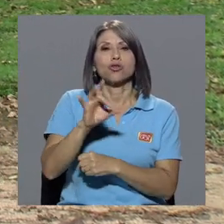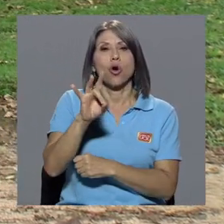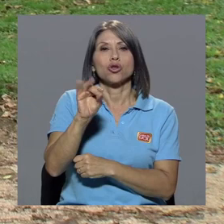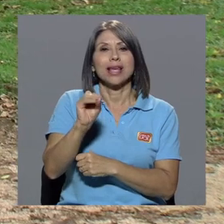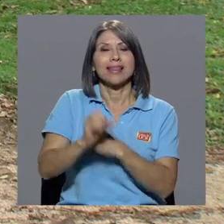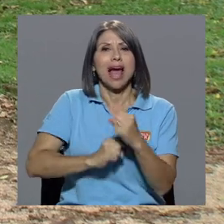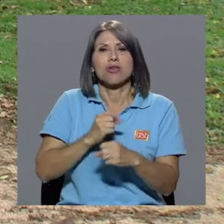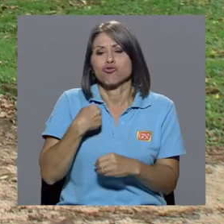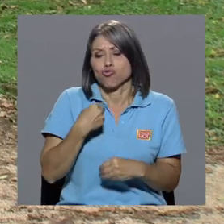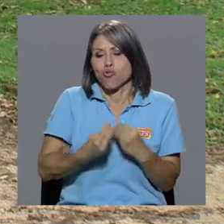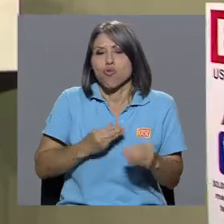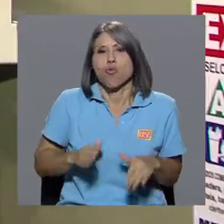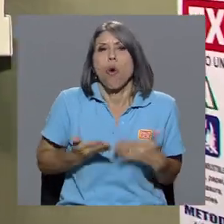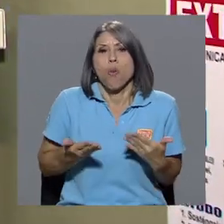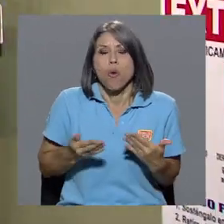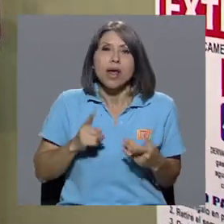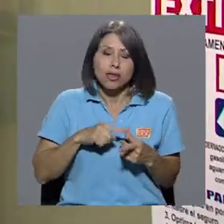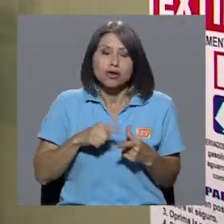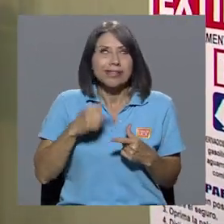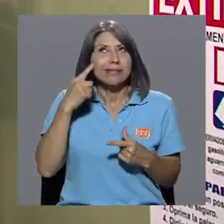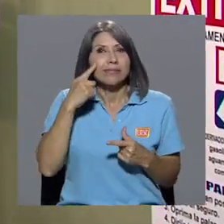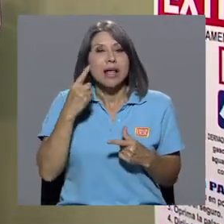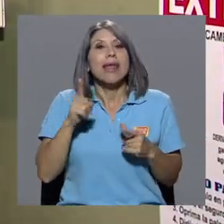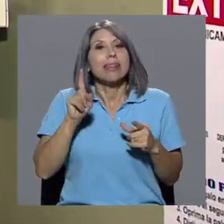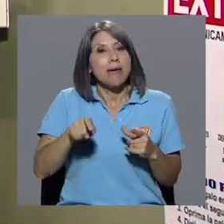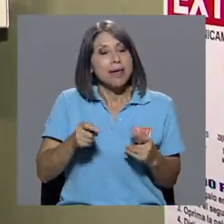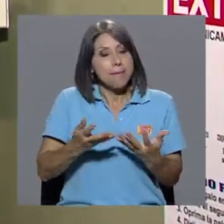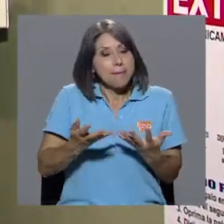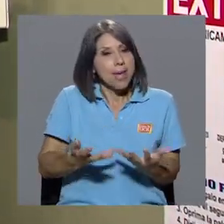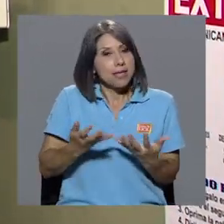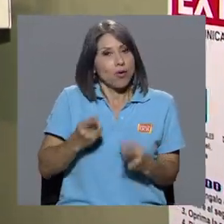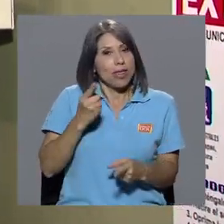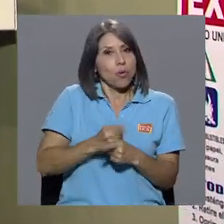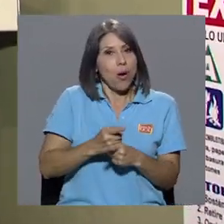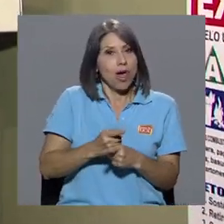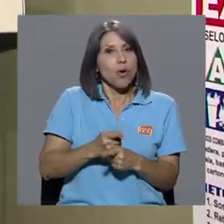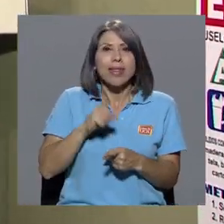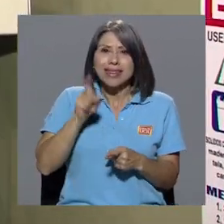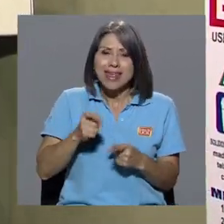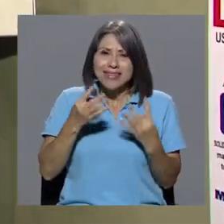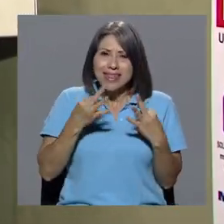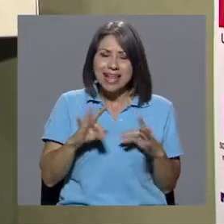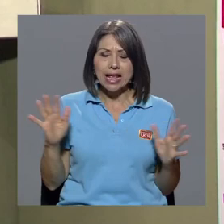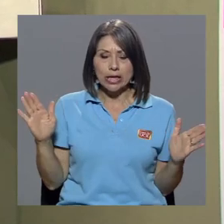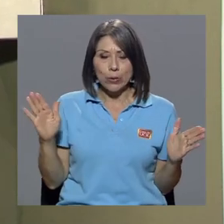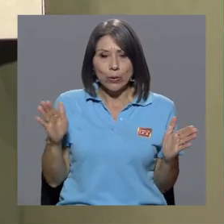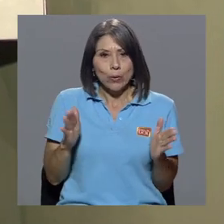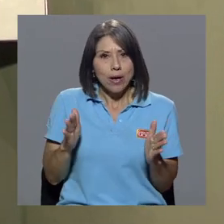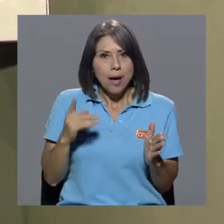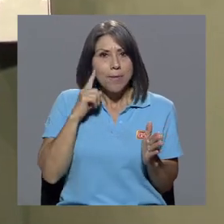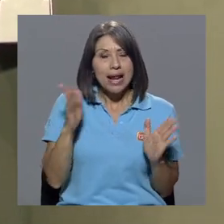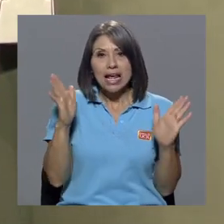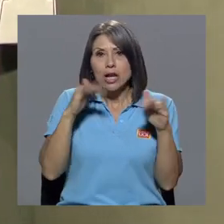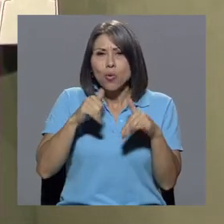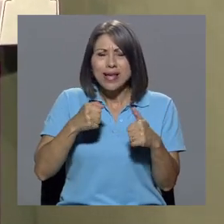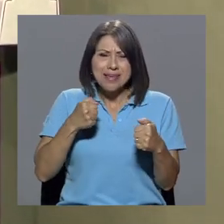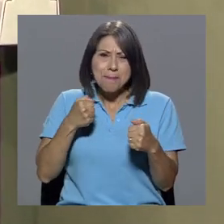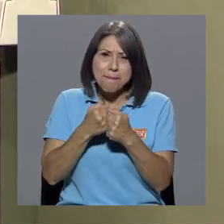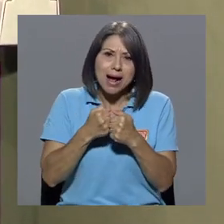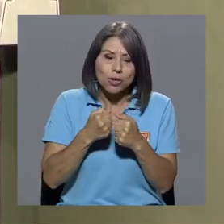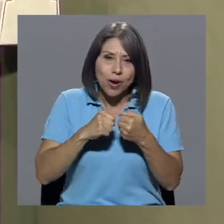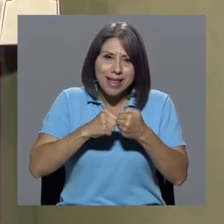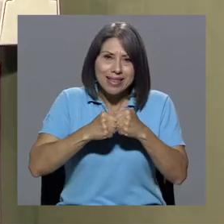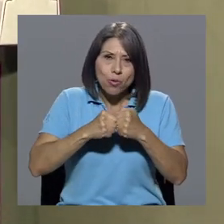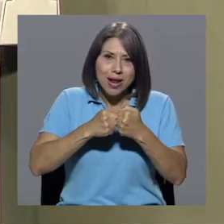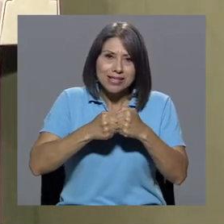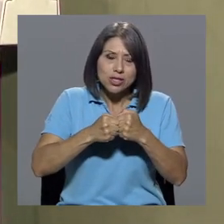¿verdad? Entonces, mantener un peso adecuado, tratar de perder peso para quitarle todo el impacto a la articulación es importante, vital. Por